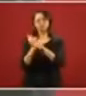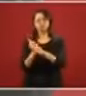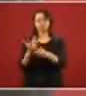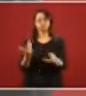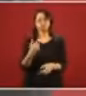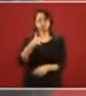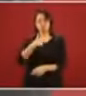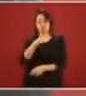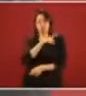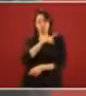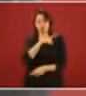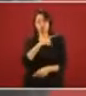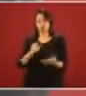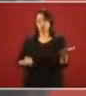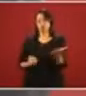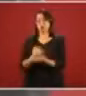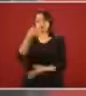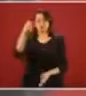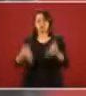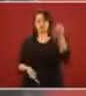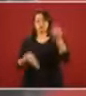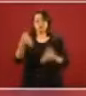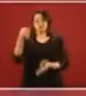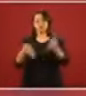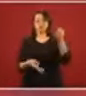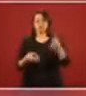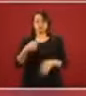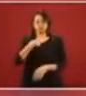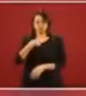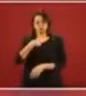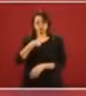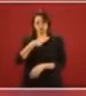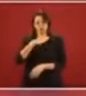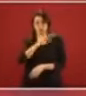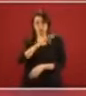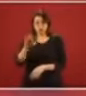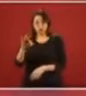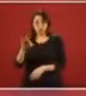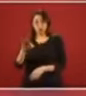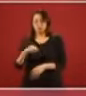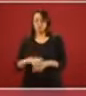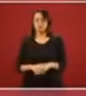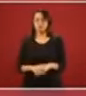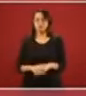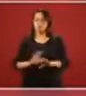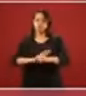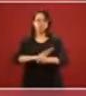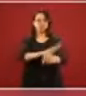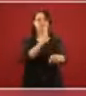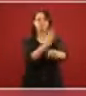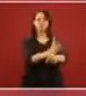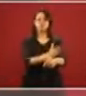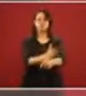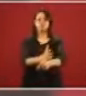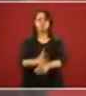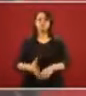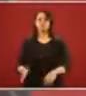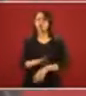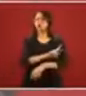sumarios. ¿Qué es un juicio sumario? Es condenarlos a tabla